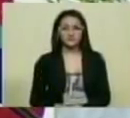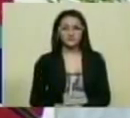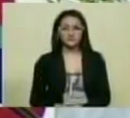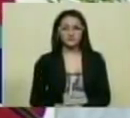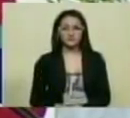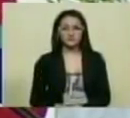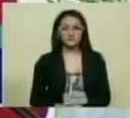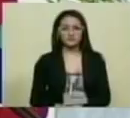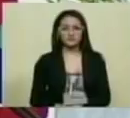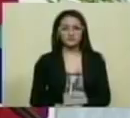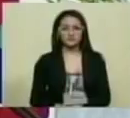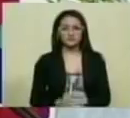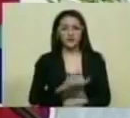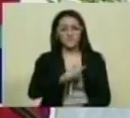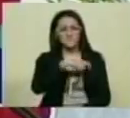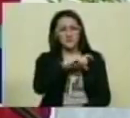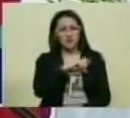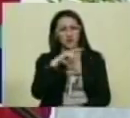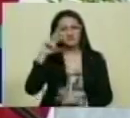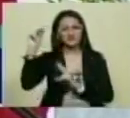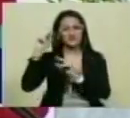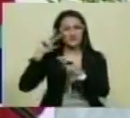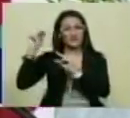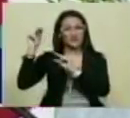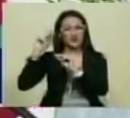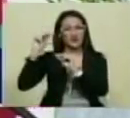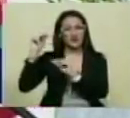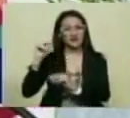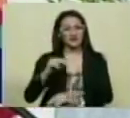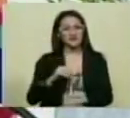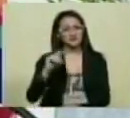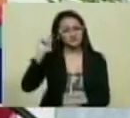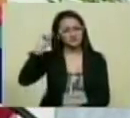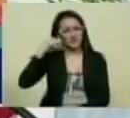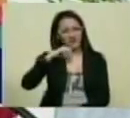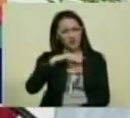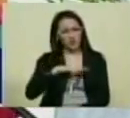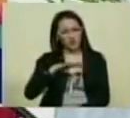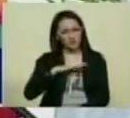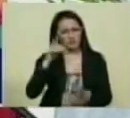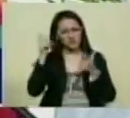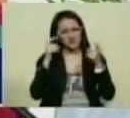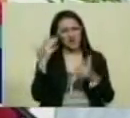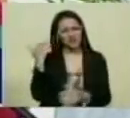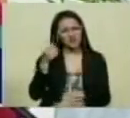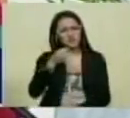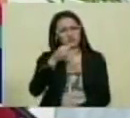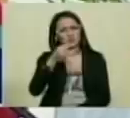los españoles, recordamos las historias de nuestro comandante Chávez.